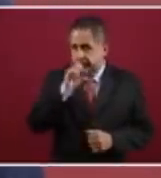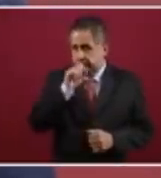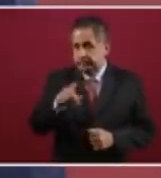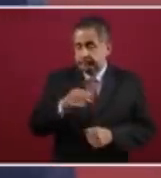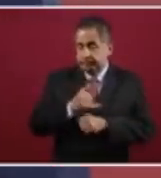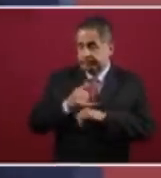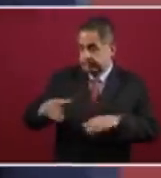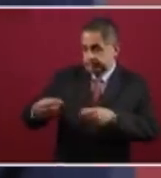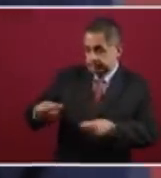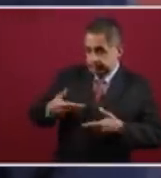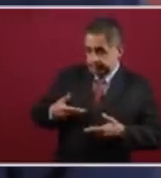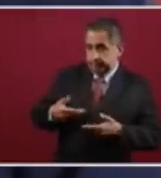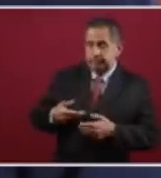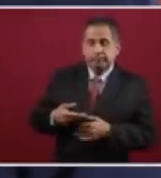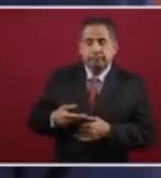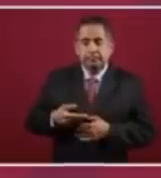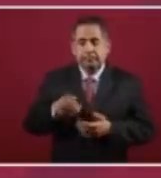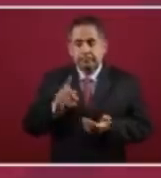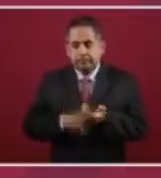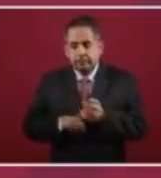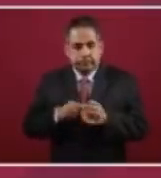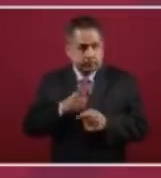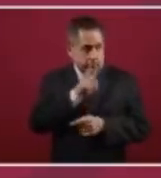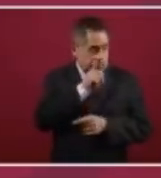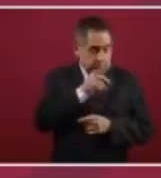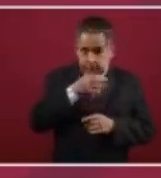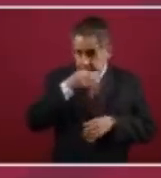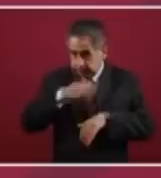información aquí donde no nos escuchan,